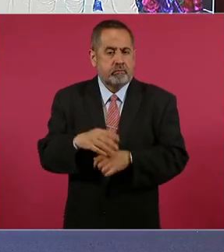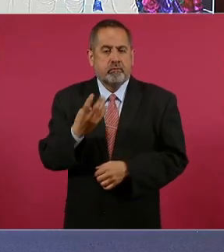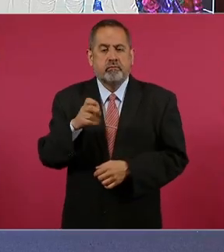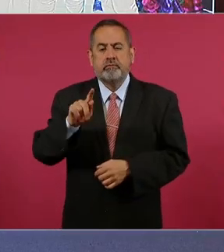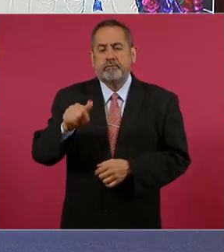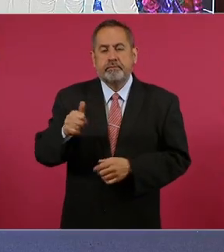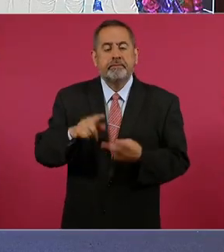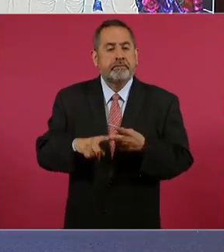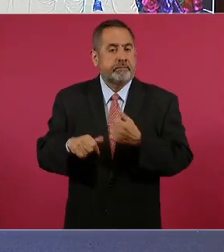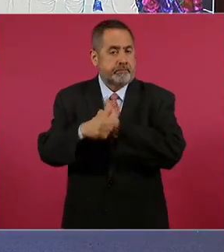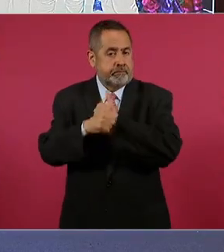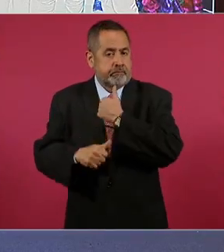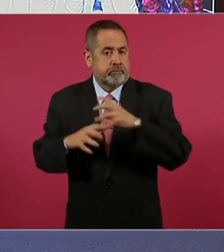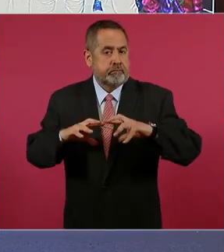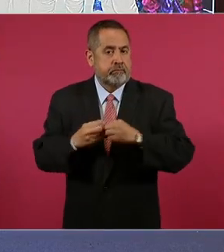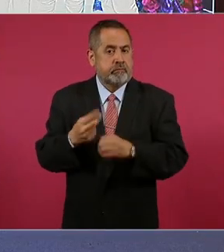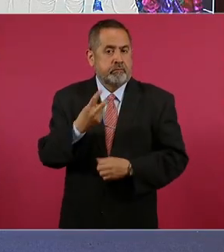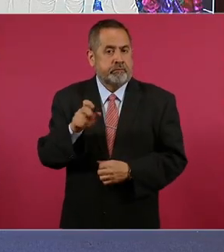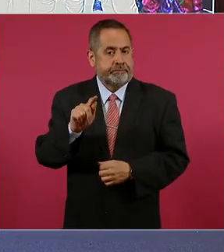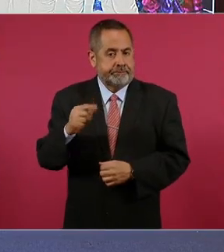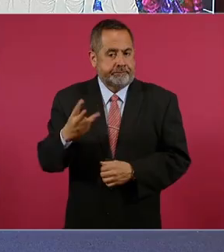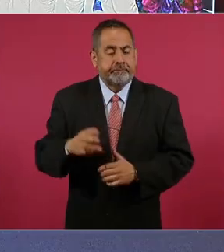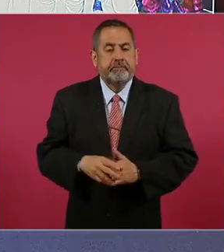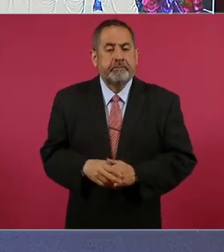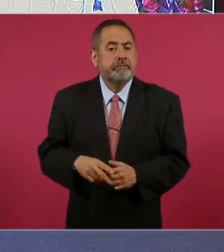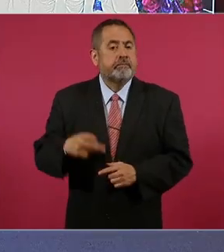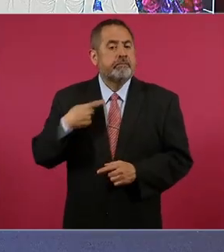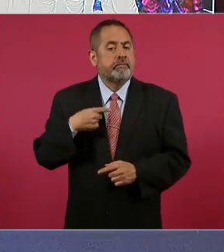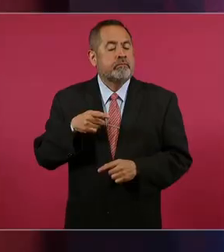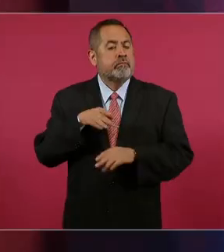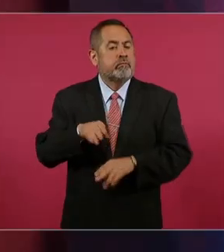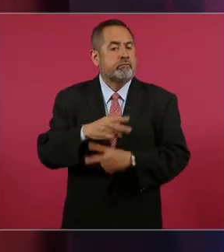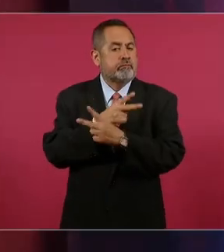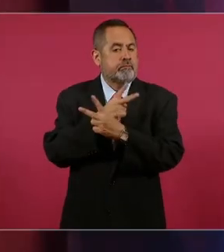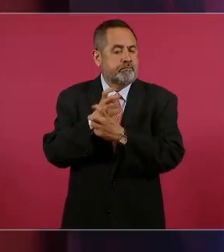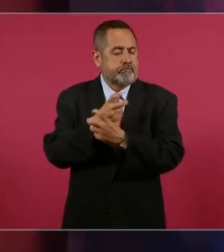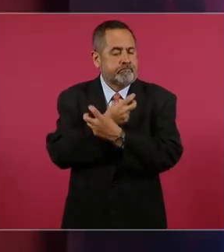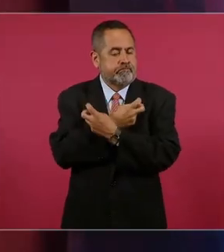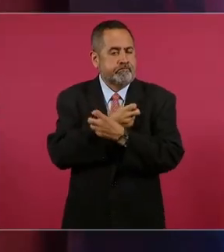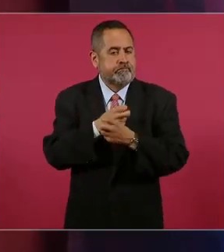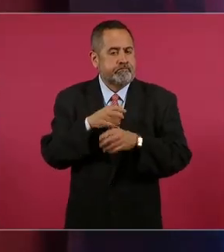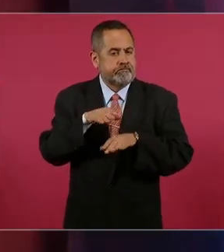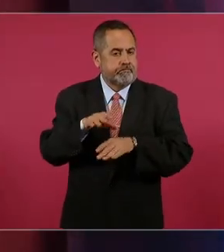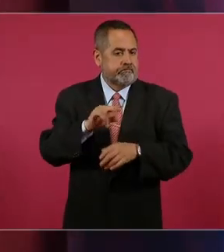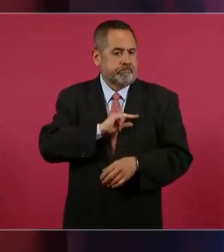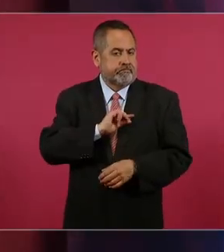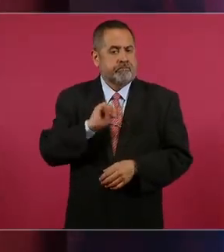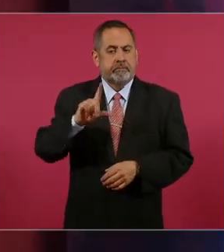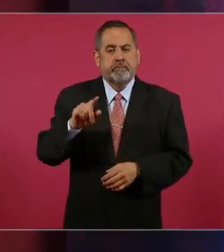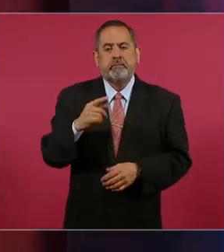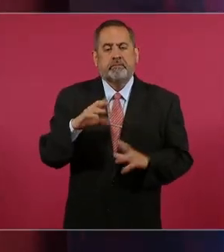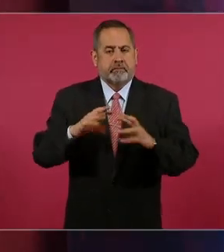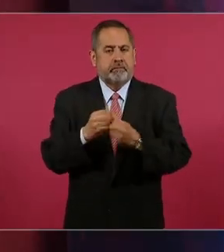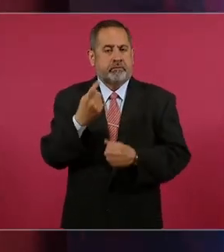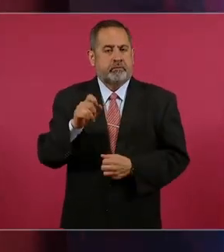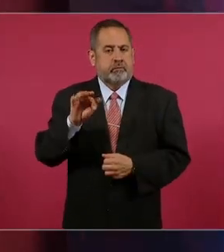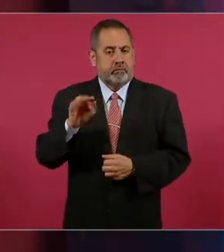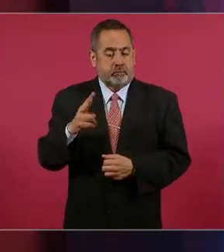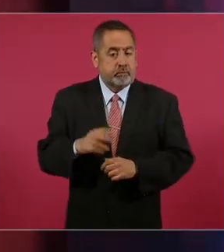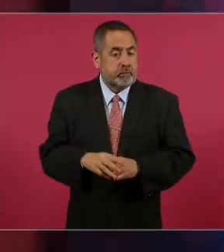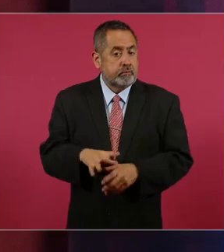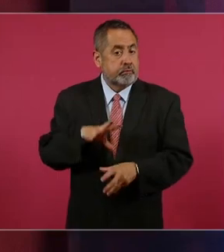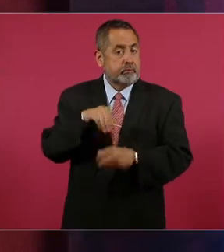cirujanos, 233, traumatólogos y especialistas en ortopedia, 142, medicina interna que es